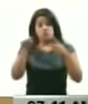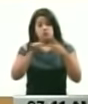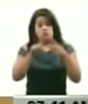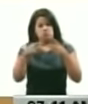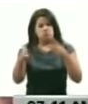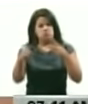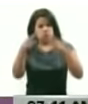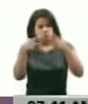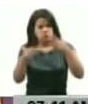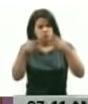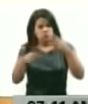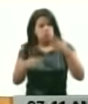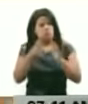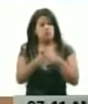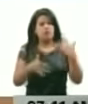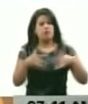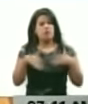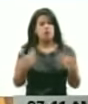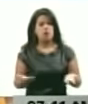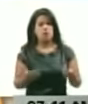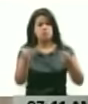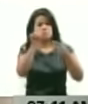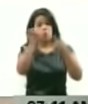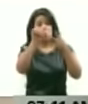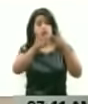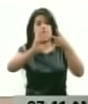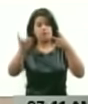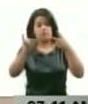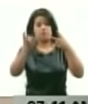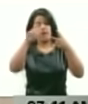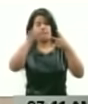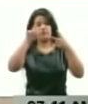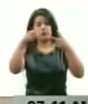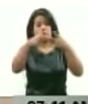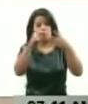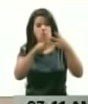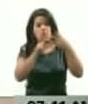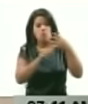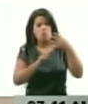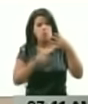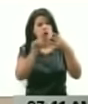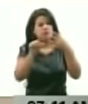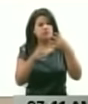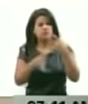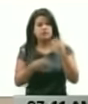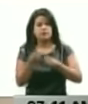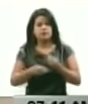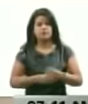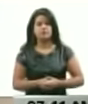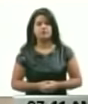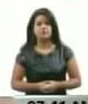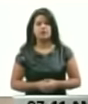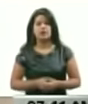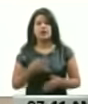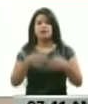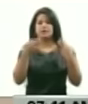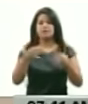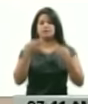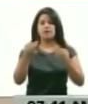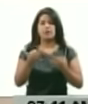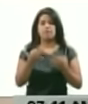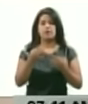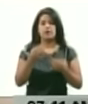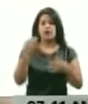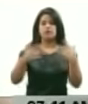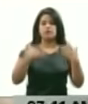hace la Biblioteca Nacional? ¿Qué le ofrece al público venezolano? Bueno, ofrecemos permanentemente actividades en cada una